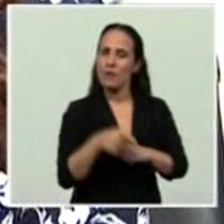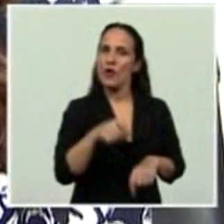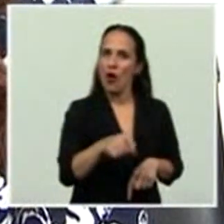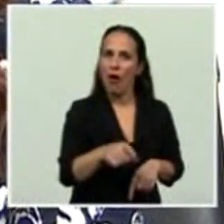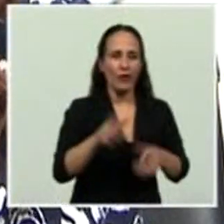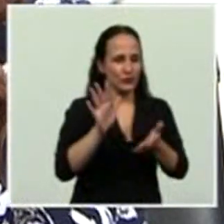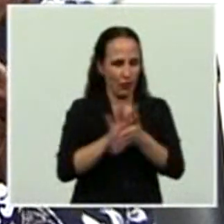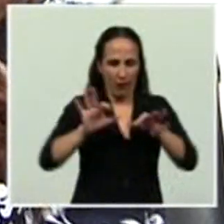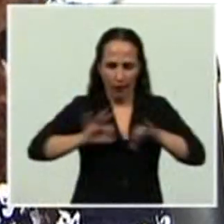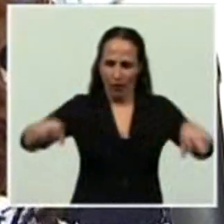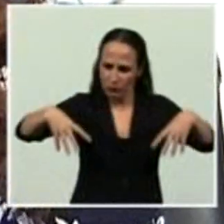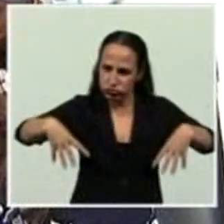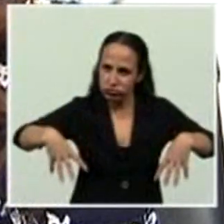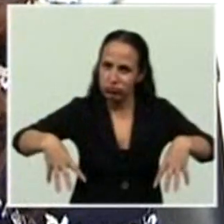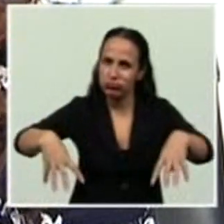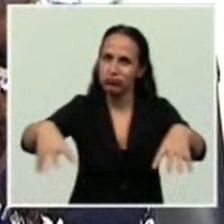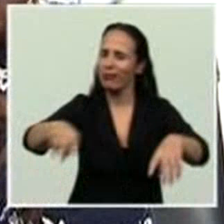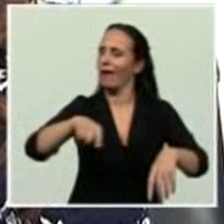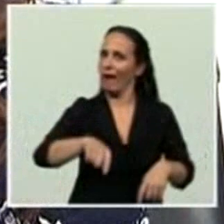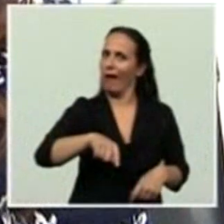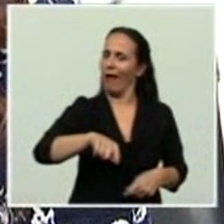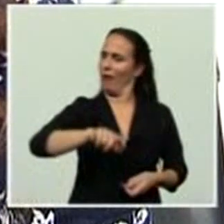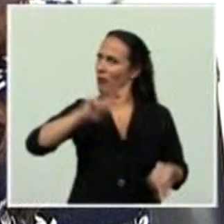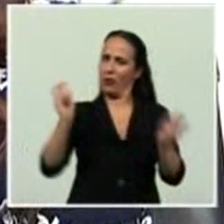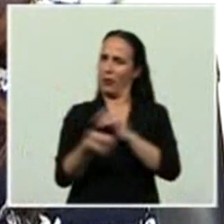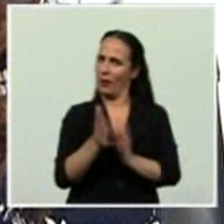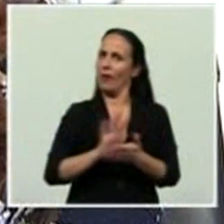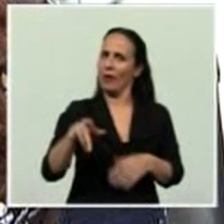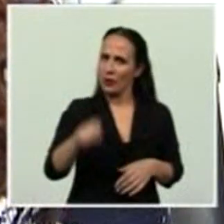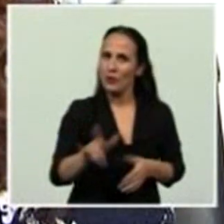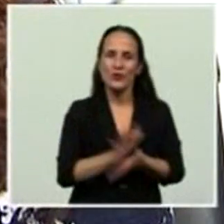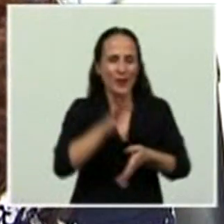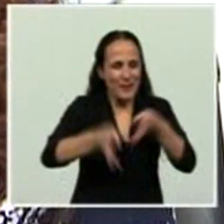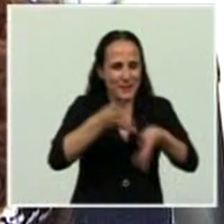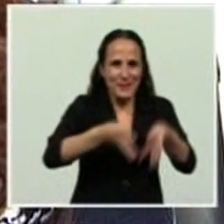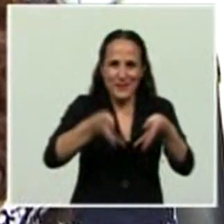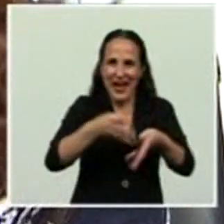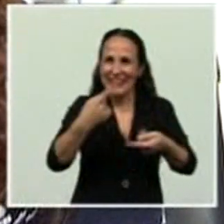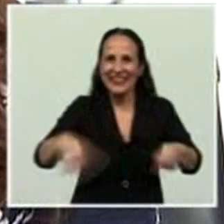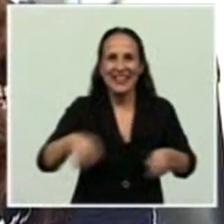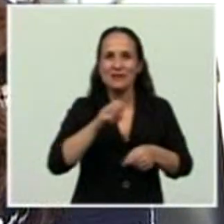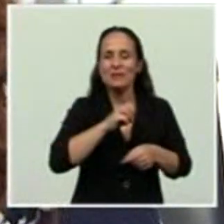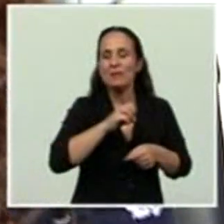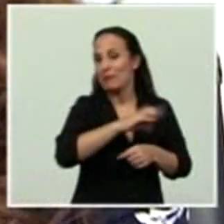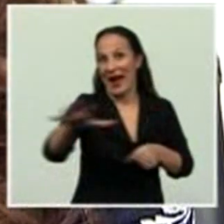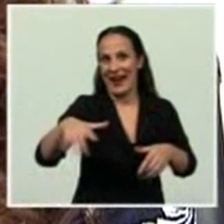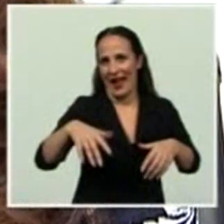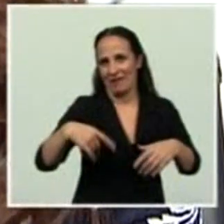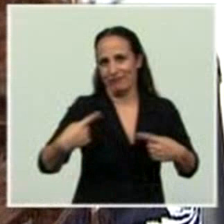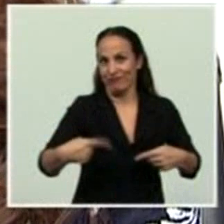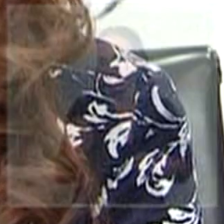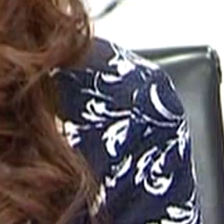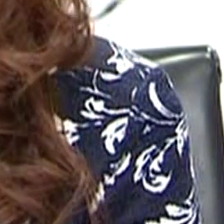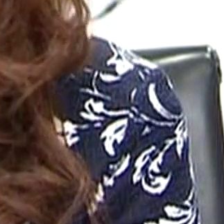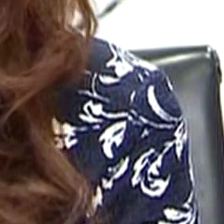las pulverizadoras esto es de la lo de la producción de maquinaria eh agrom metálica muy importante